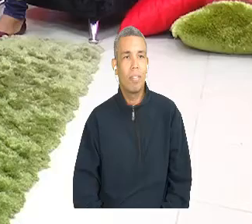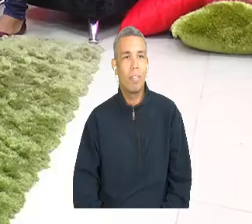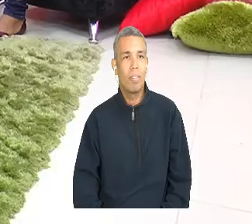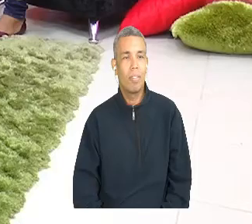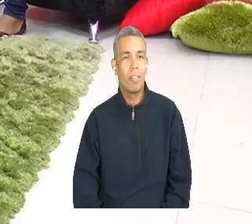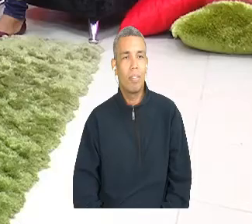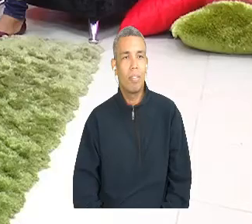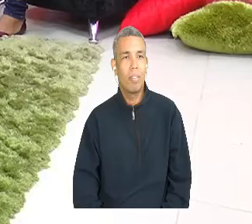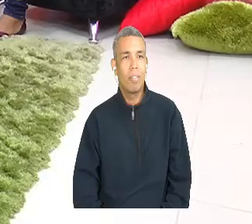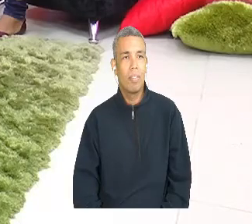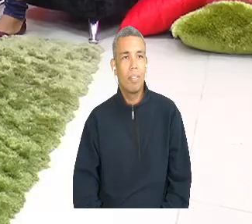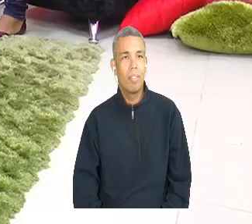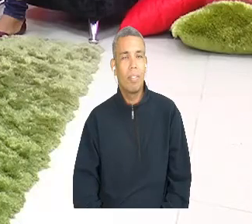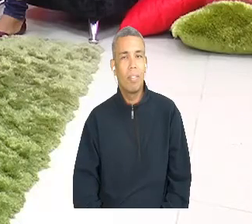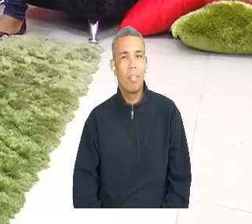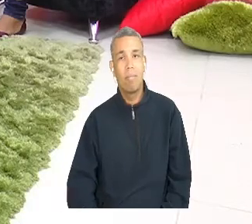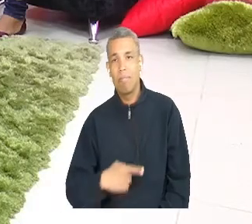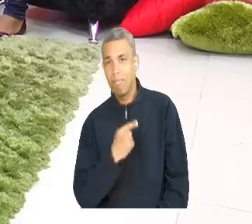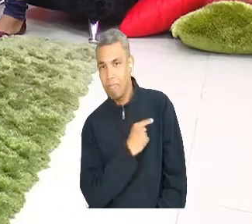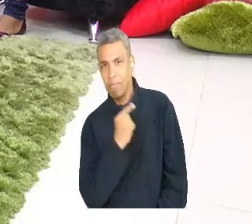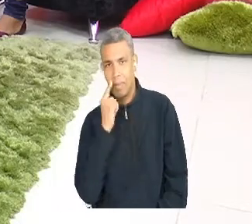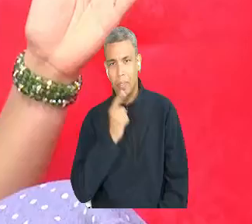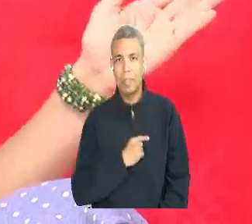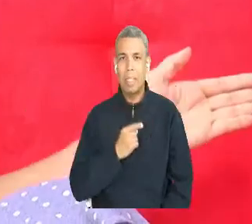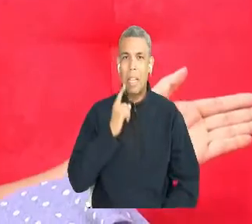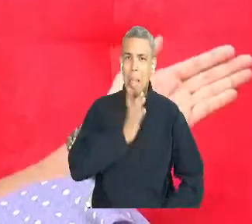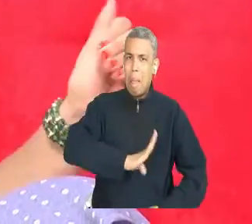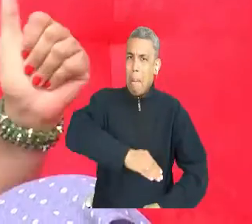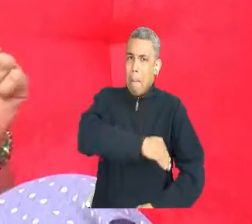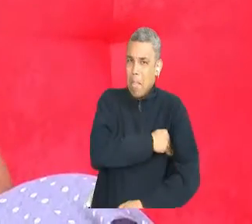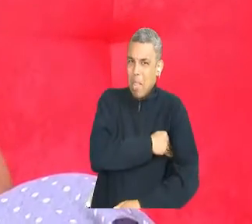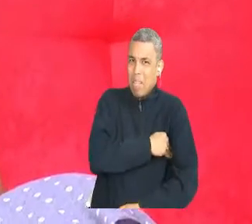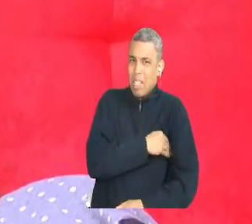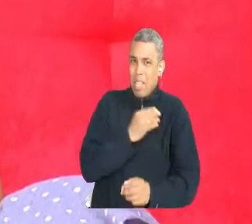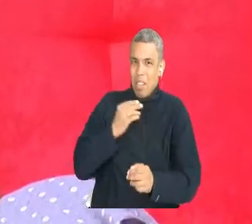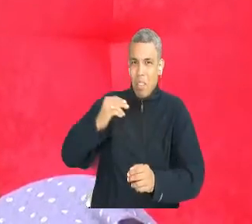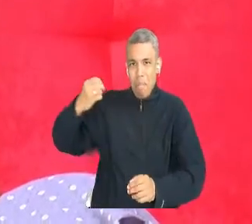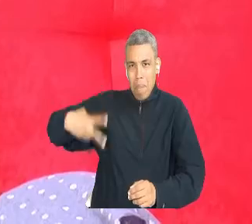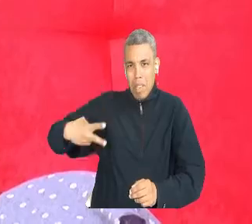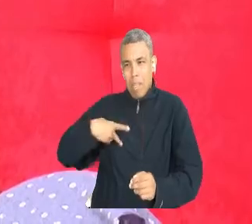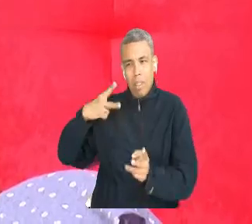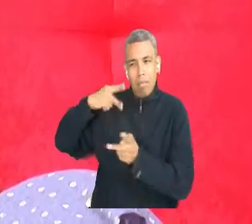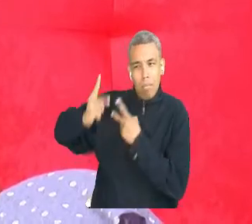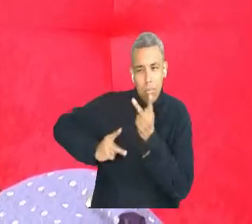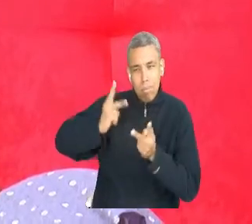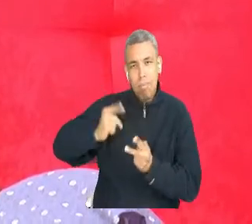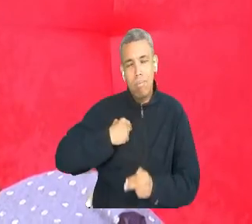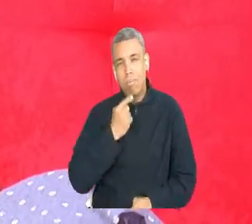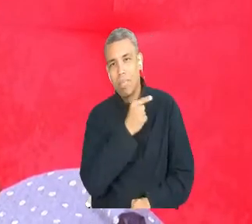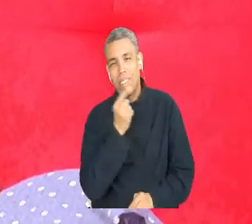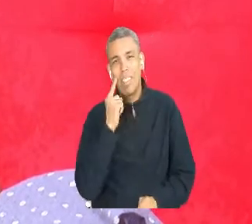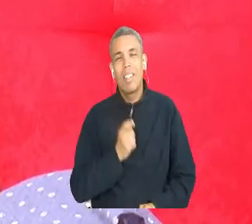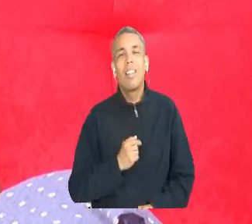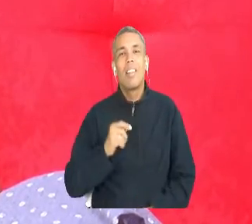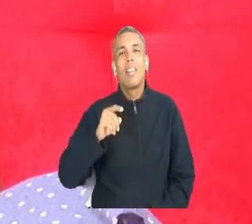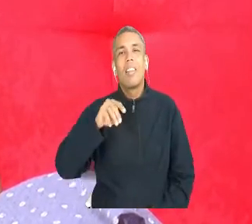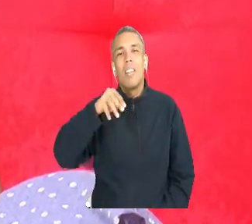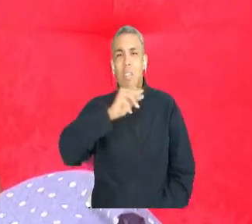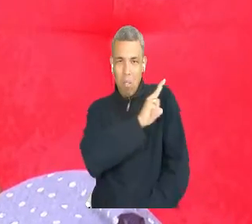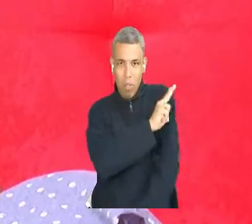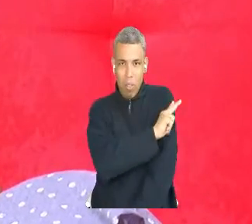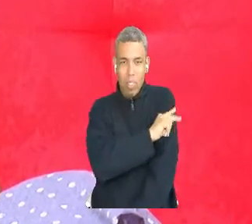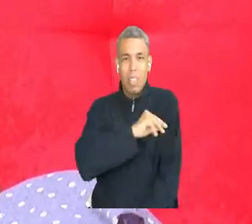del viceministerio de turismo en nuestra ciudad con nosotros está el gerente del hotel millenium que viene a hablarnos un poco acerca de